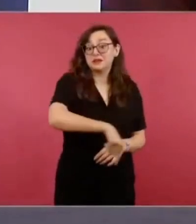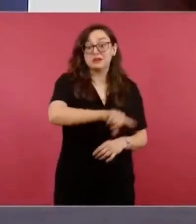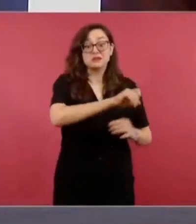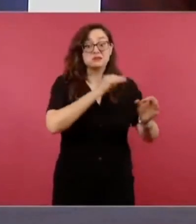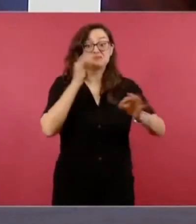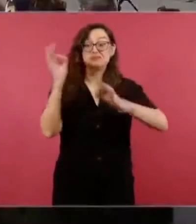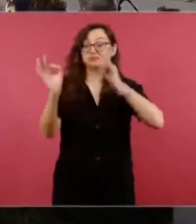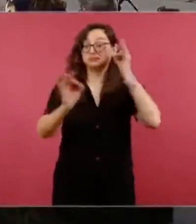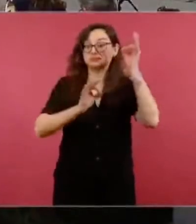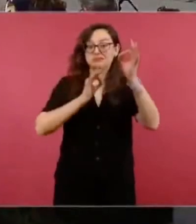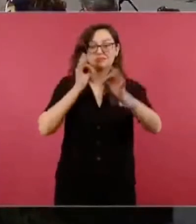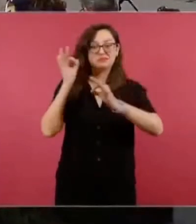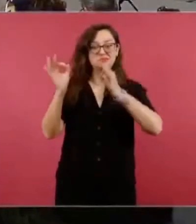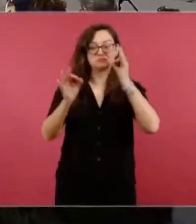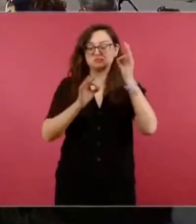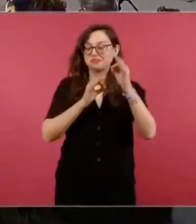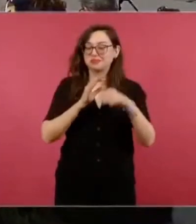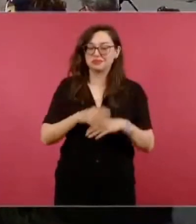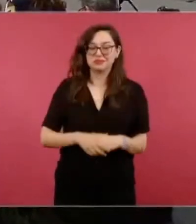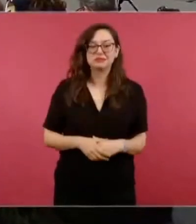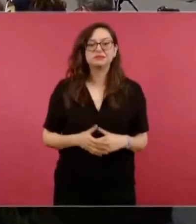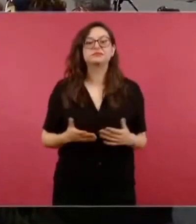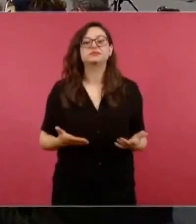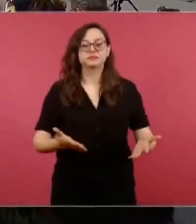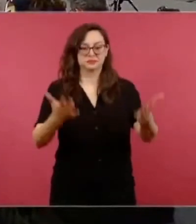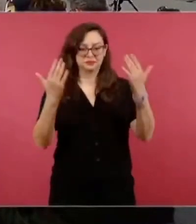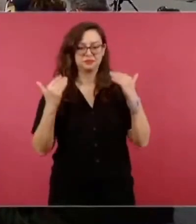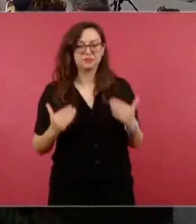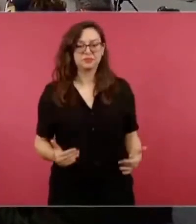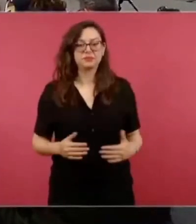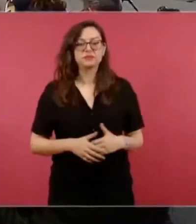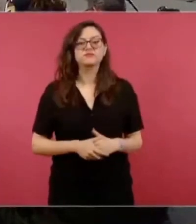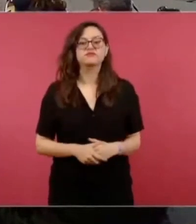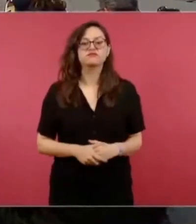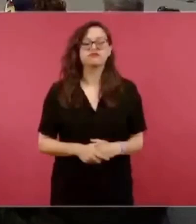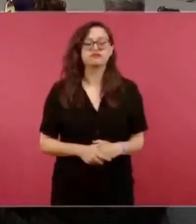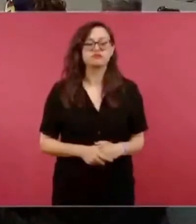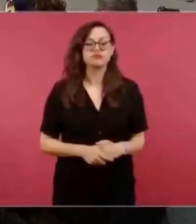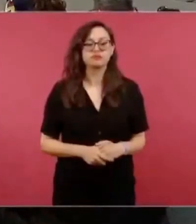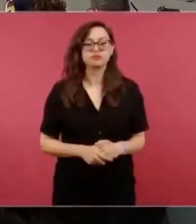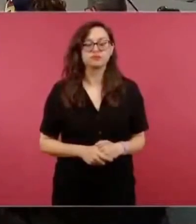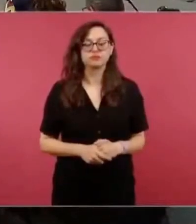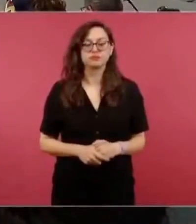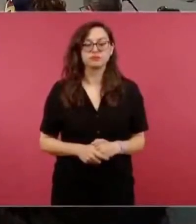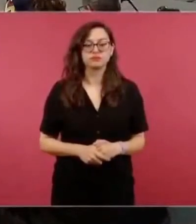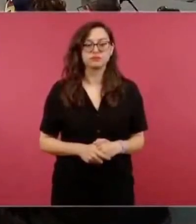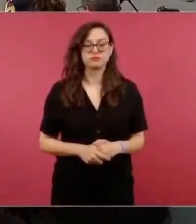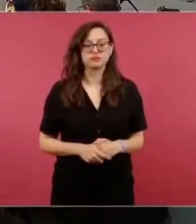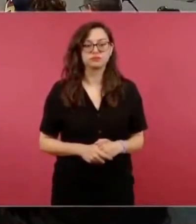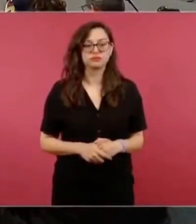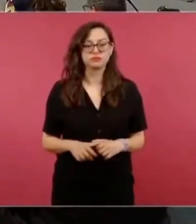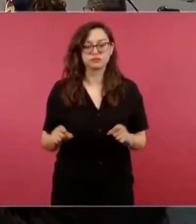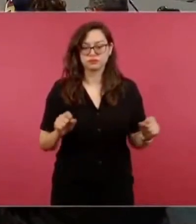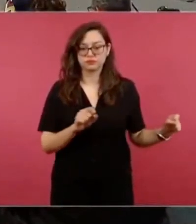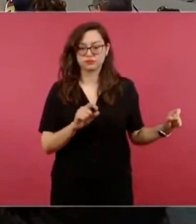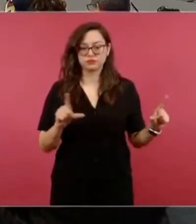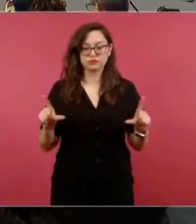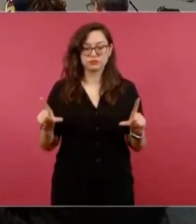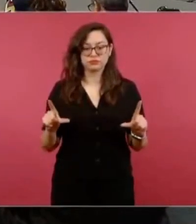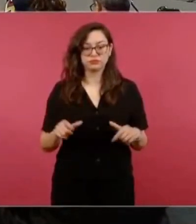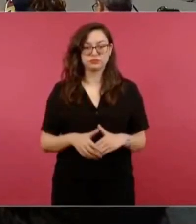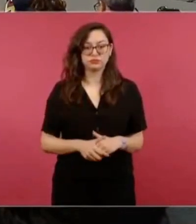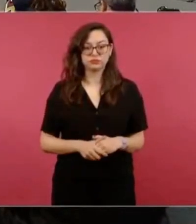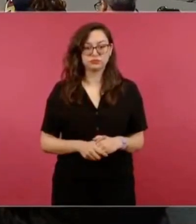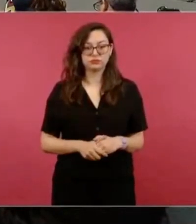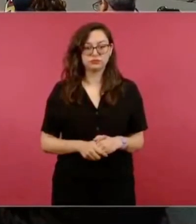Adelante, ya para concluir con tu pregunta, nada más. Adelante, vámonos con las otras cifras. Ya